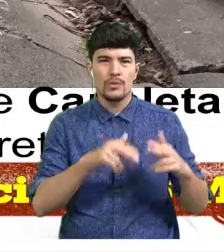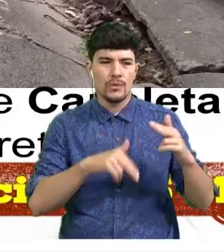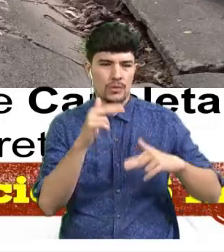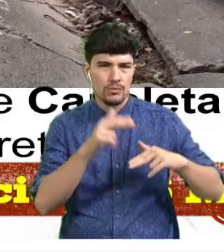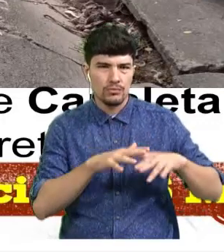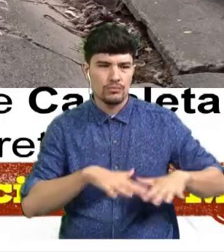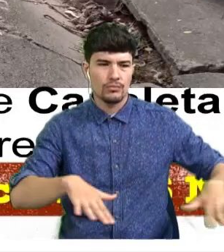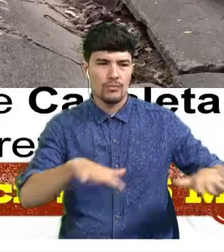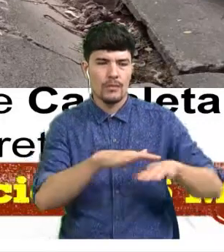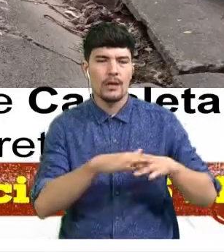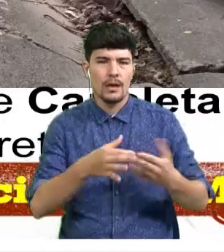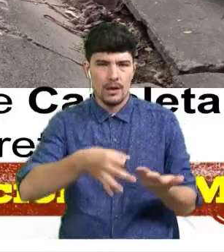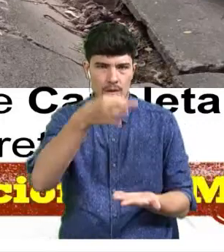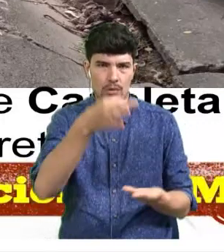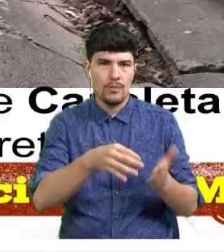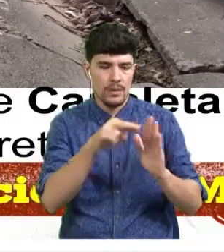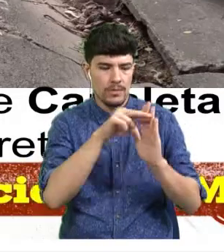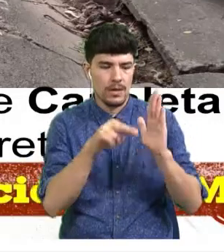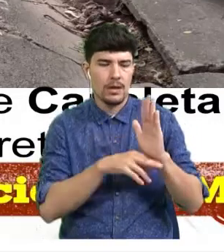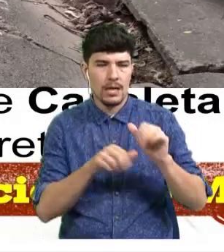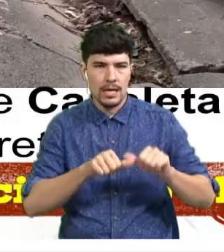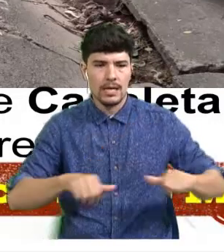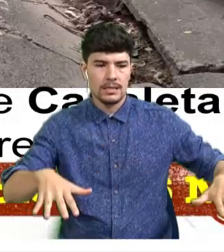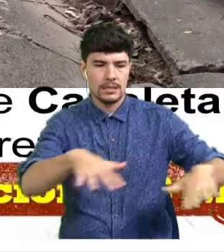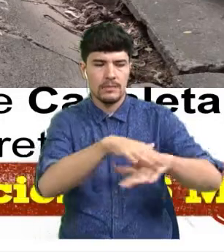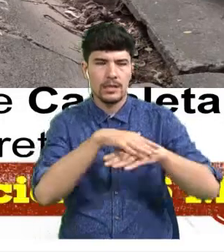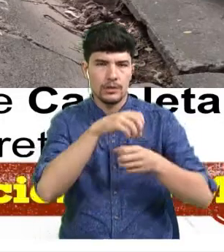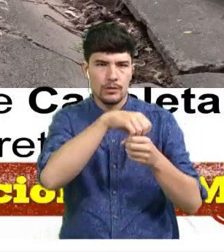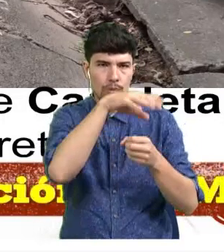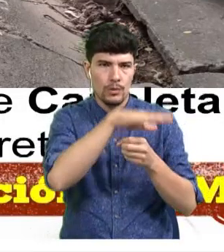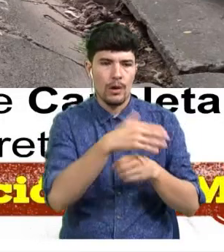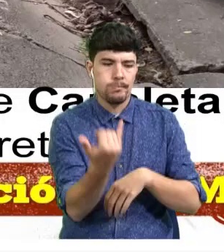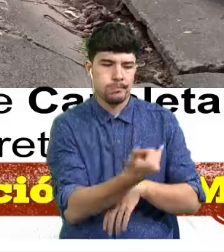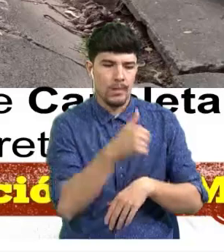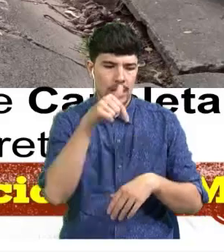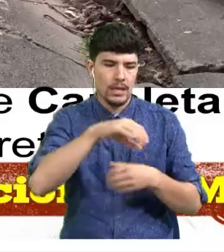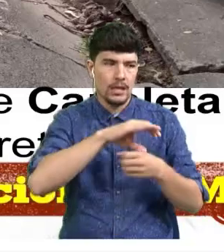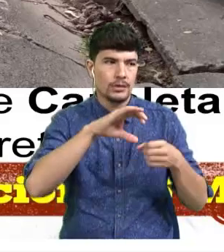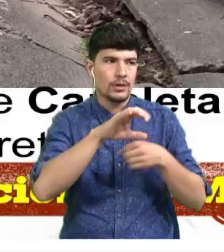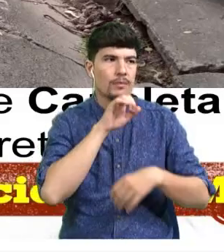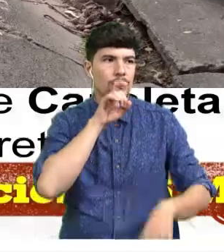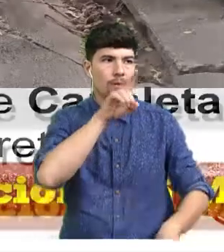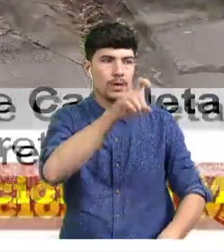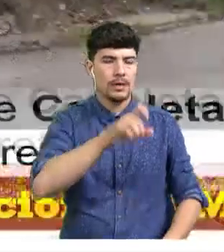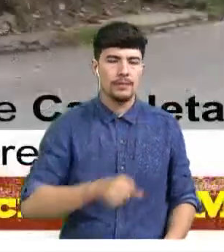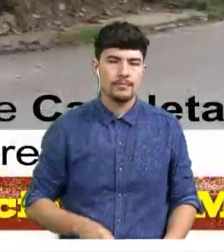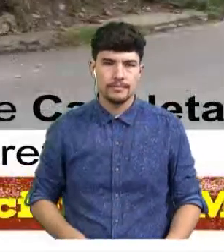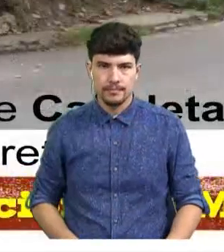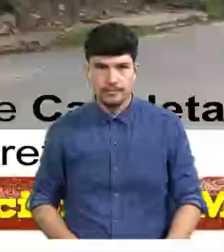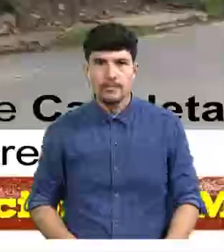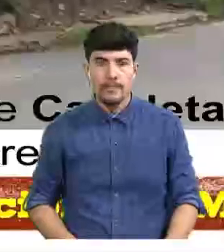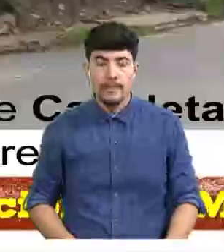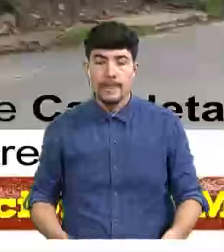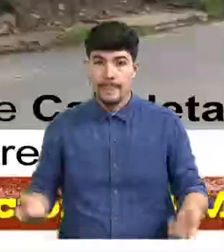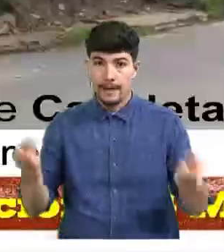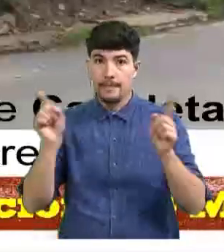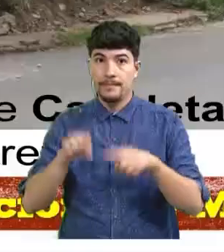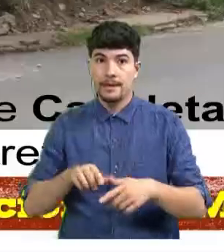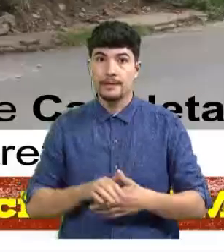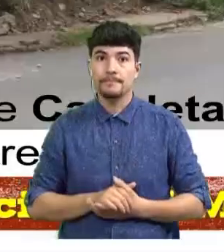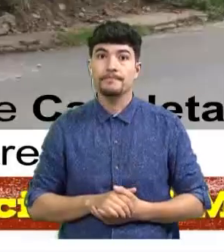prefabricadas, cumpliendo el manual del espacio público que existe en la ciudad de Bucaramanga. Y también